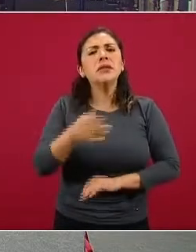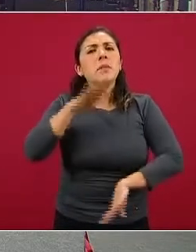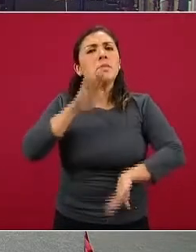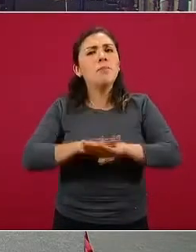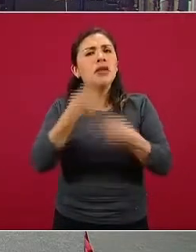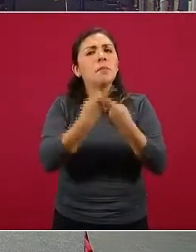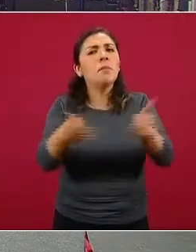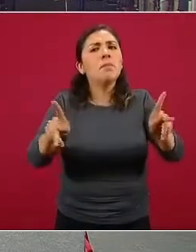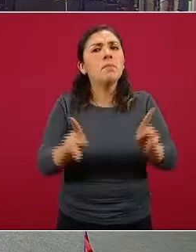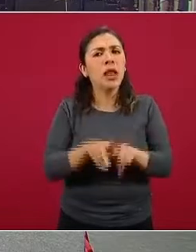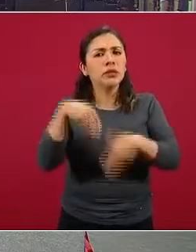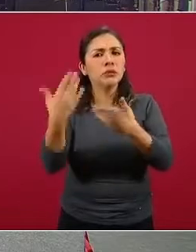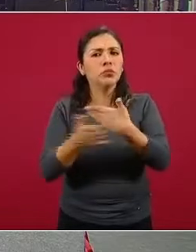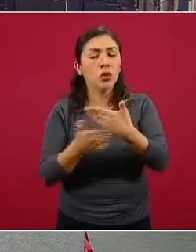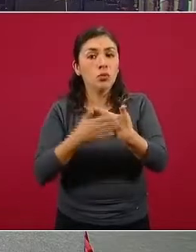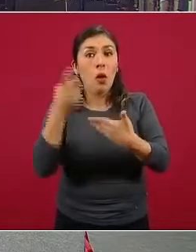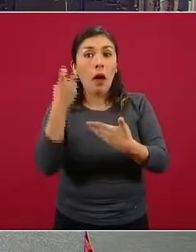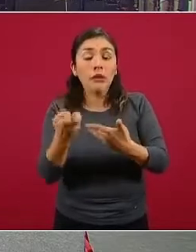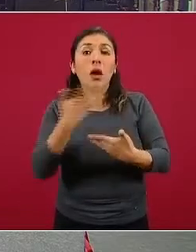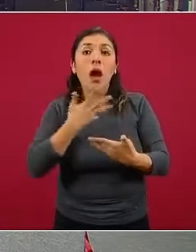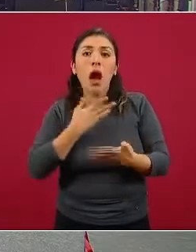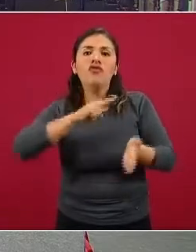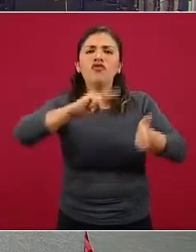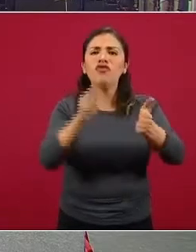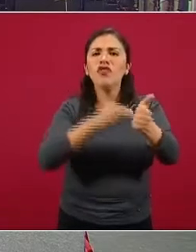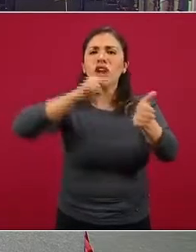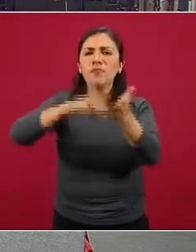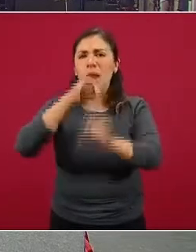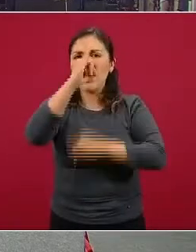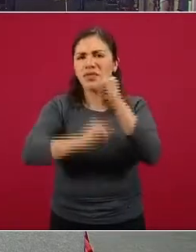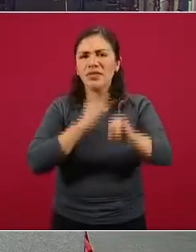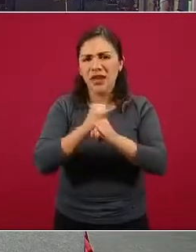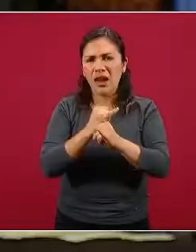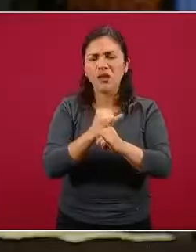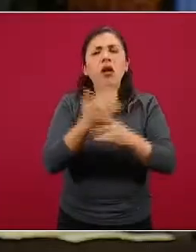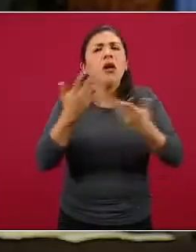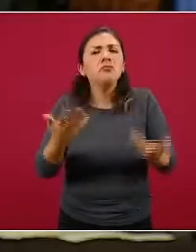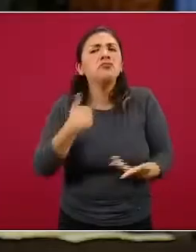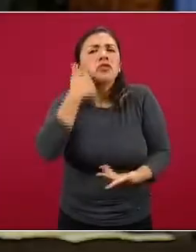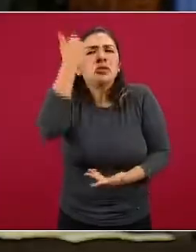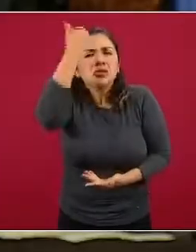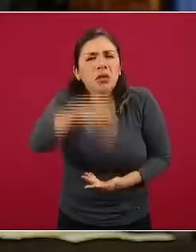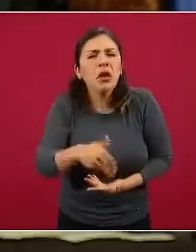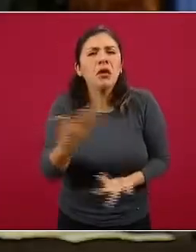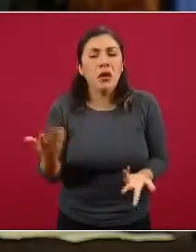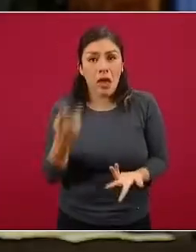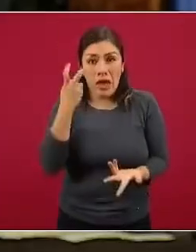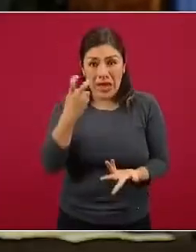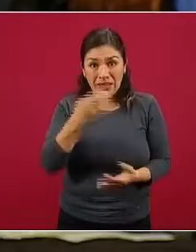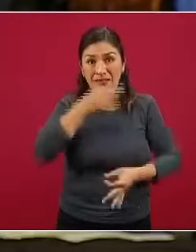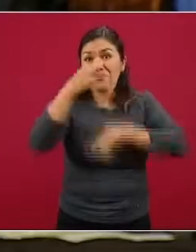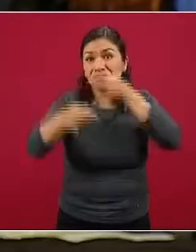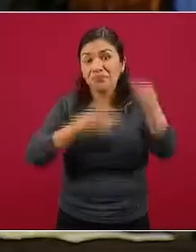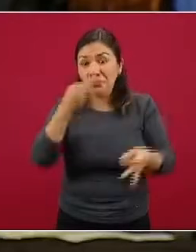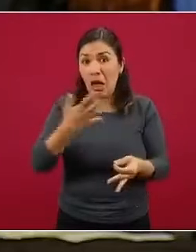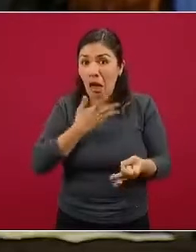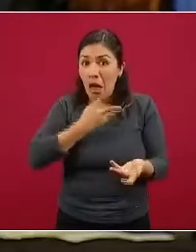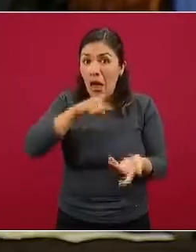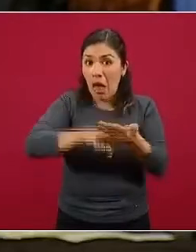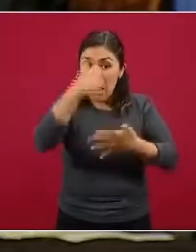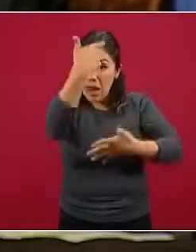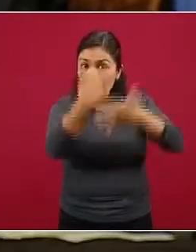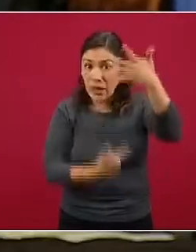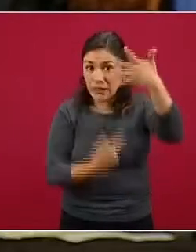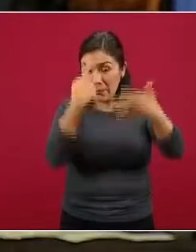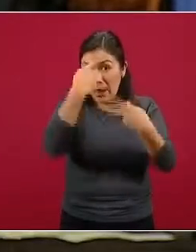de plazas y que esto iba a involucrar convenios internacionales. Entonces, quería preguntarle si en esta promoción estarán listas